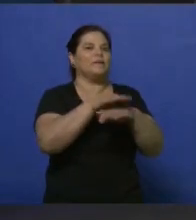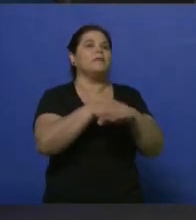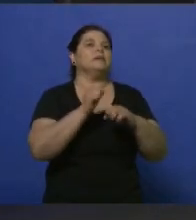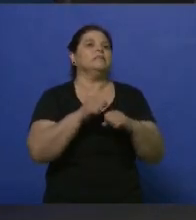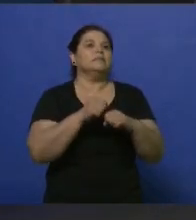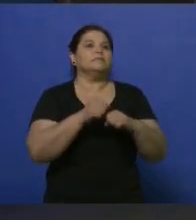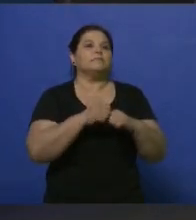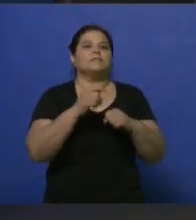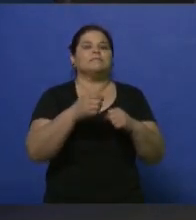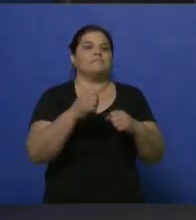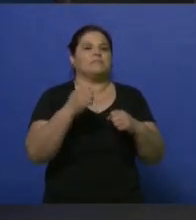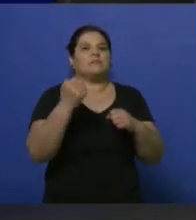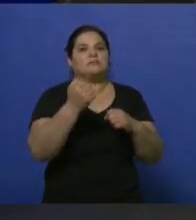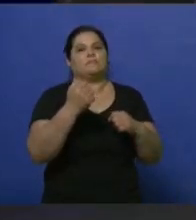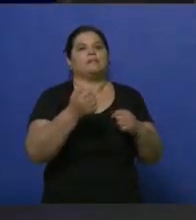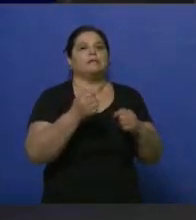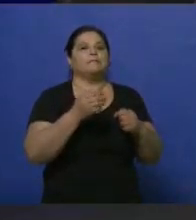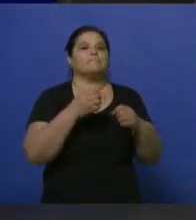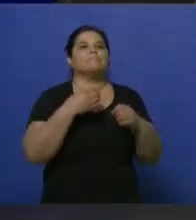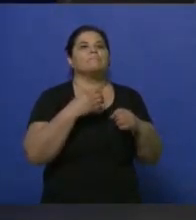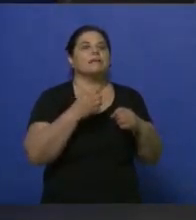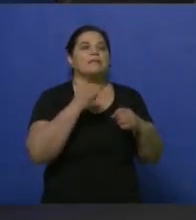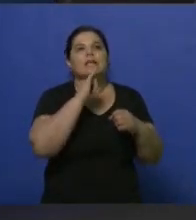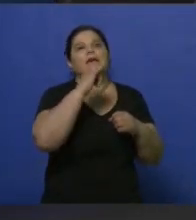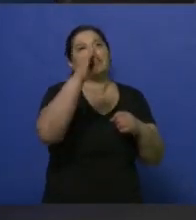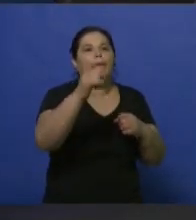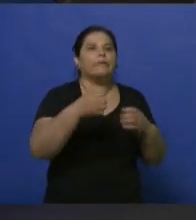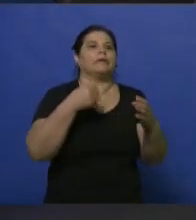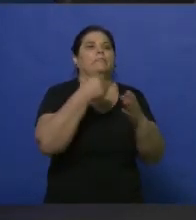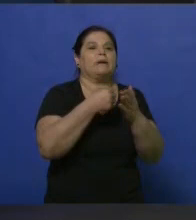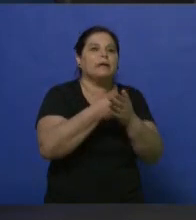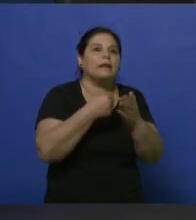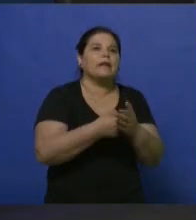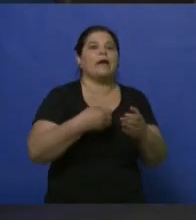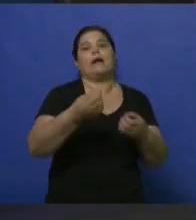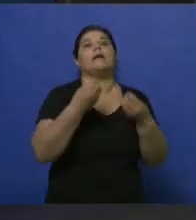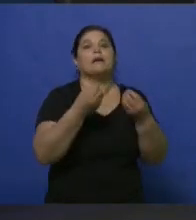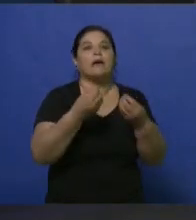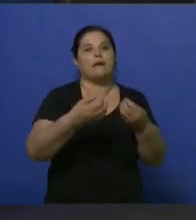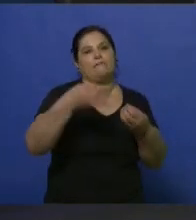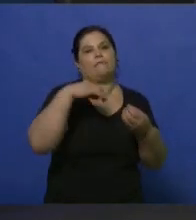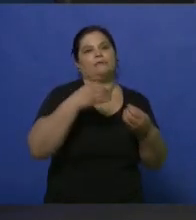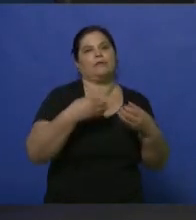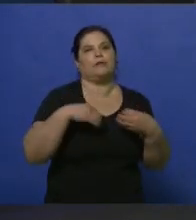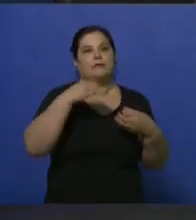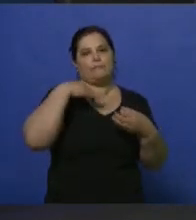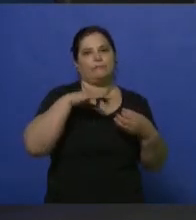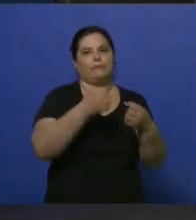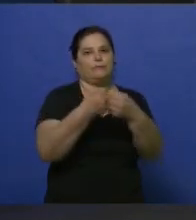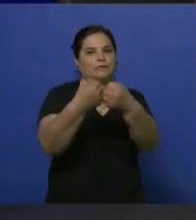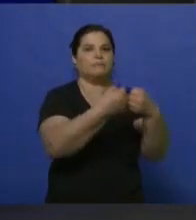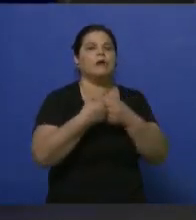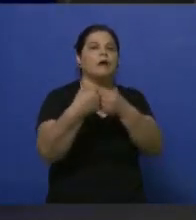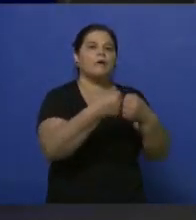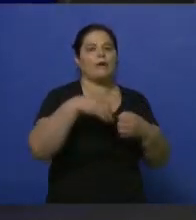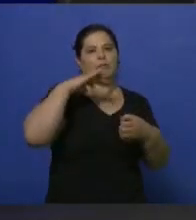y siente que tiene una gran, tiene capacidad para discutir, obviamente, aumentos salariales en función del inmenso margen de rentabilidad que está teniendo el